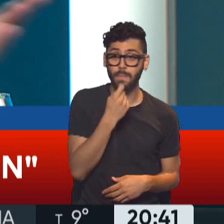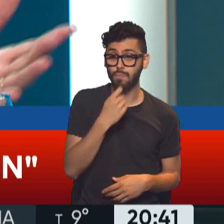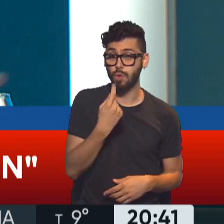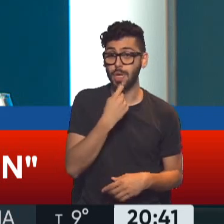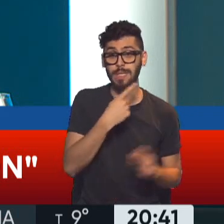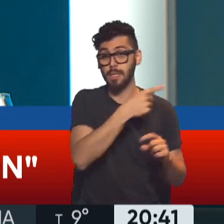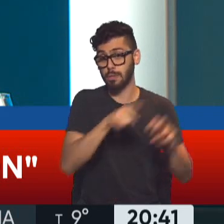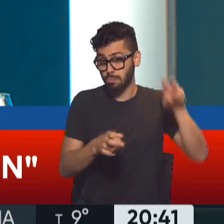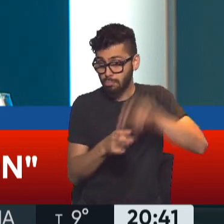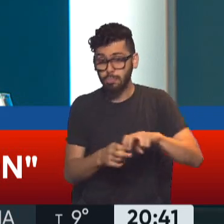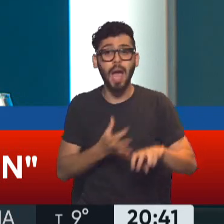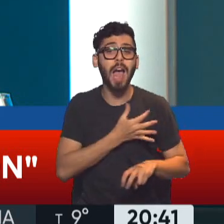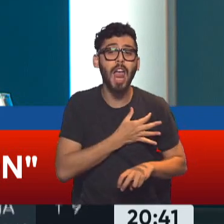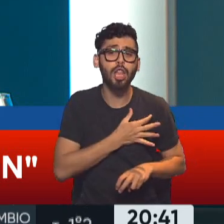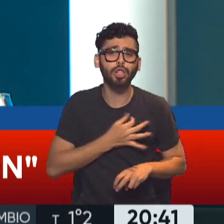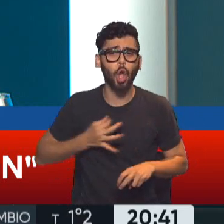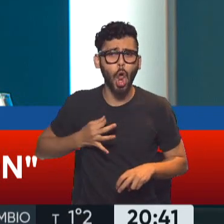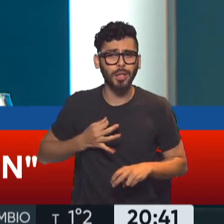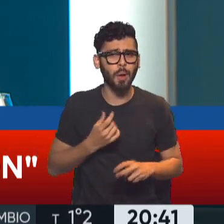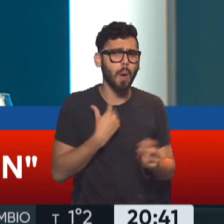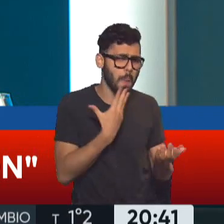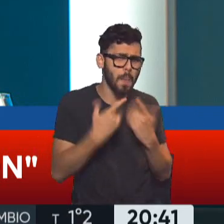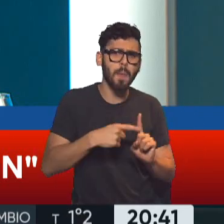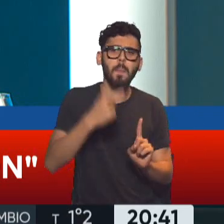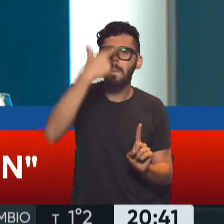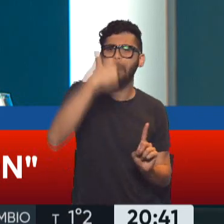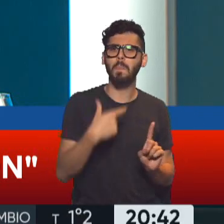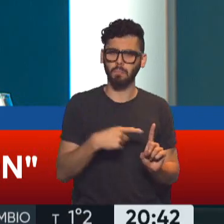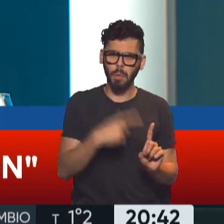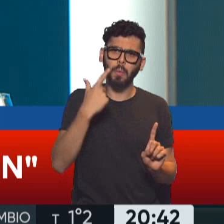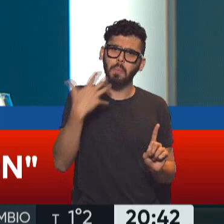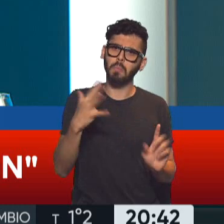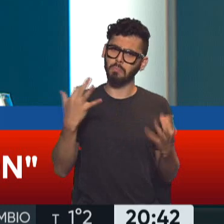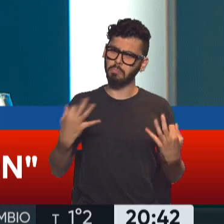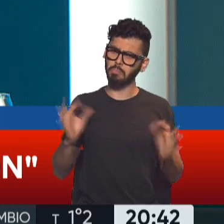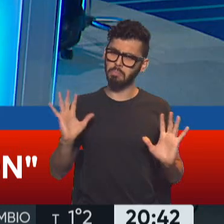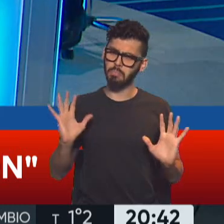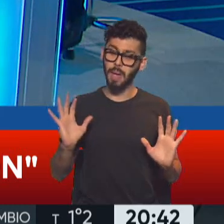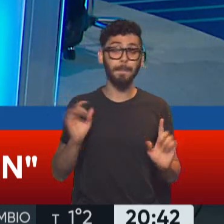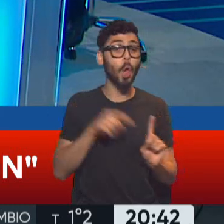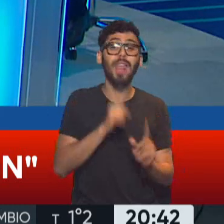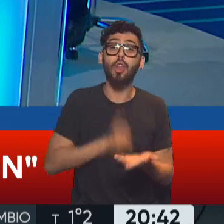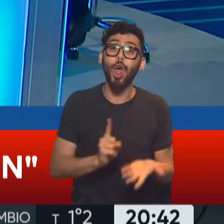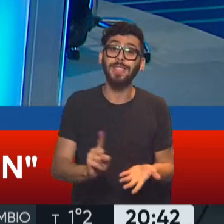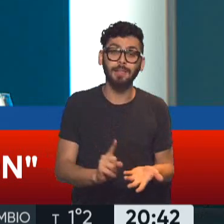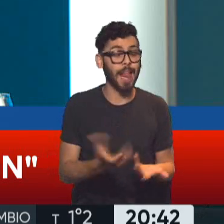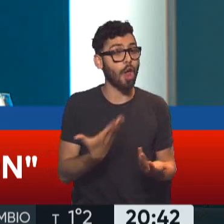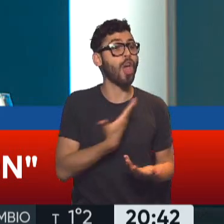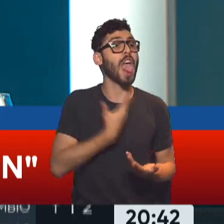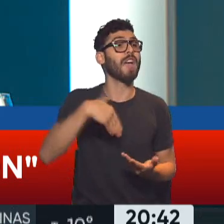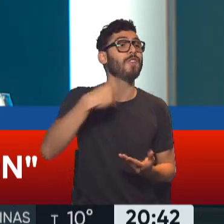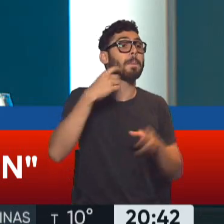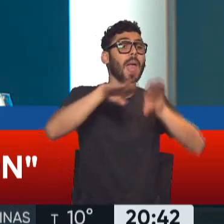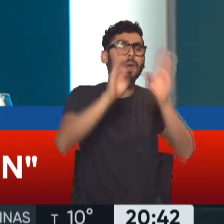Georgieva, Clara, acá con nosotros, una mujer muy razonable. Claro. Pero ella no decide. Pero no es el fondo, Cristalina. No, porque el fondo, a ver, esto lo